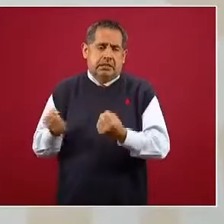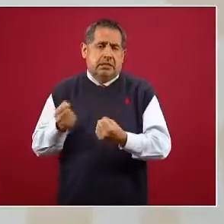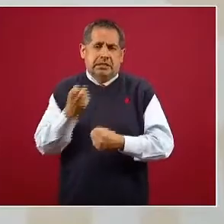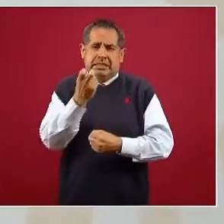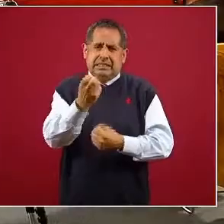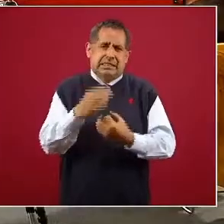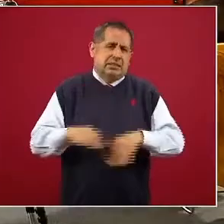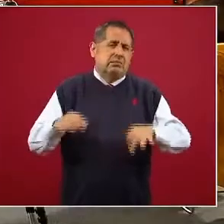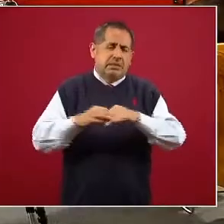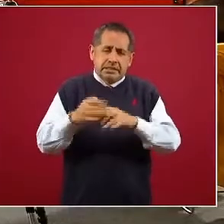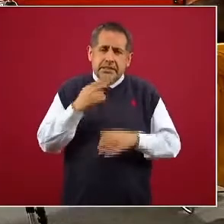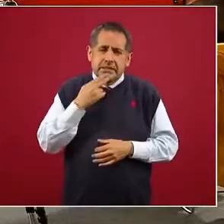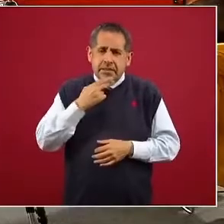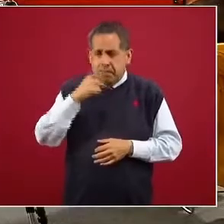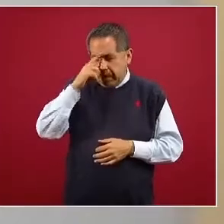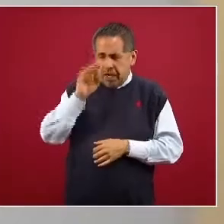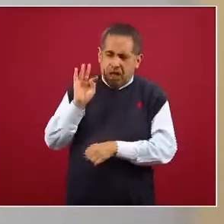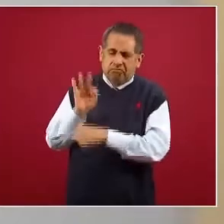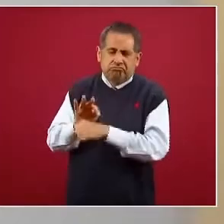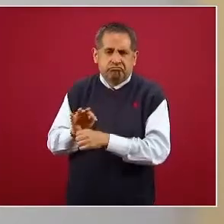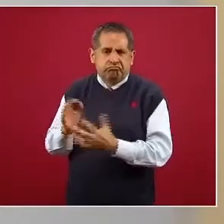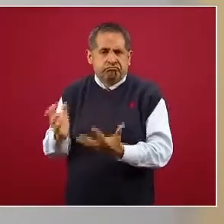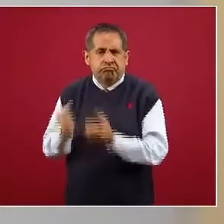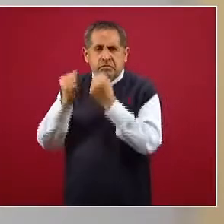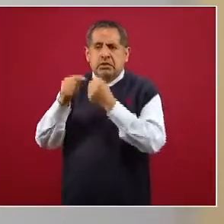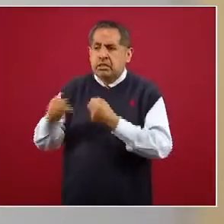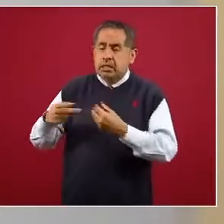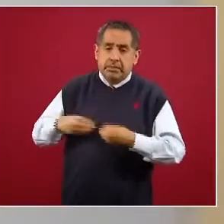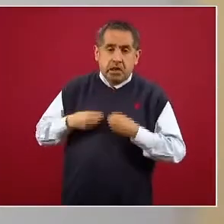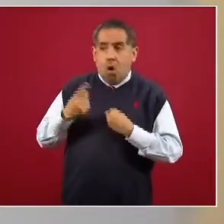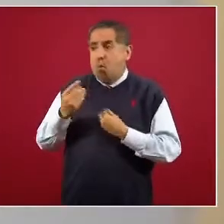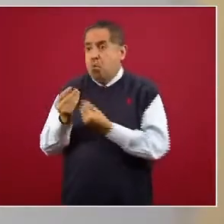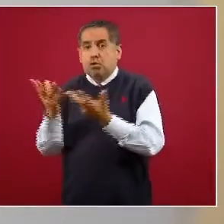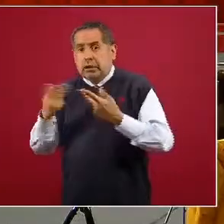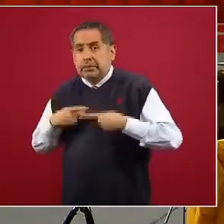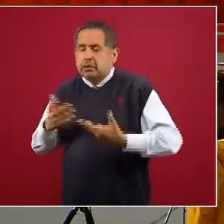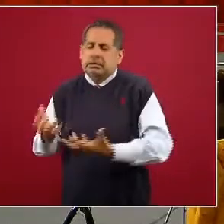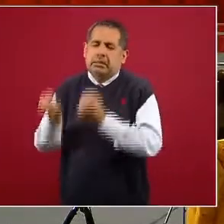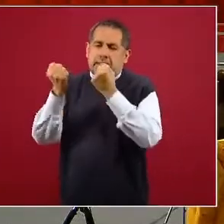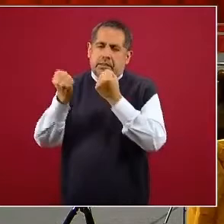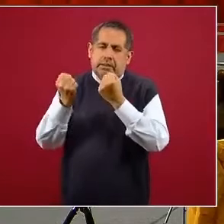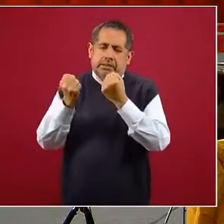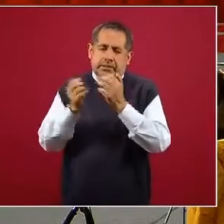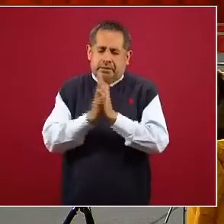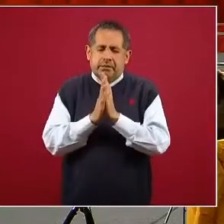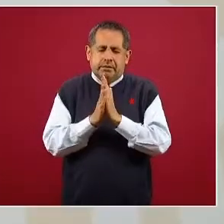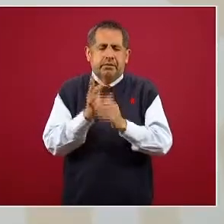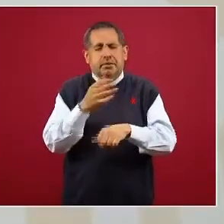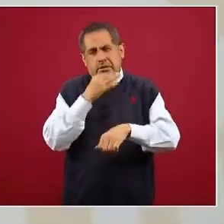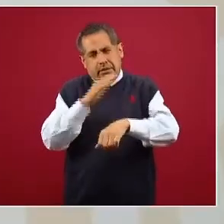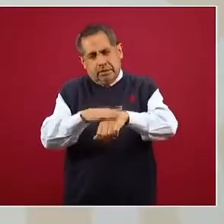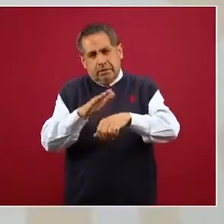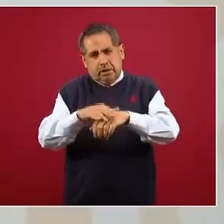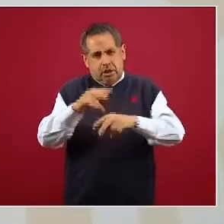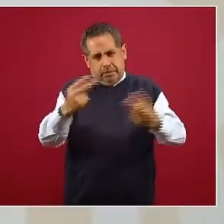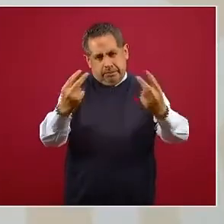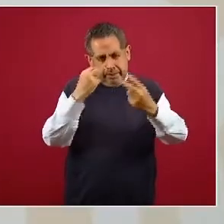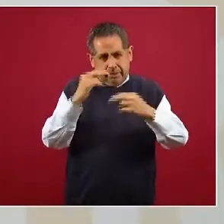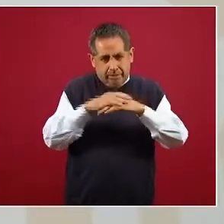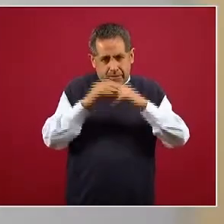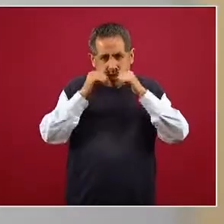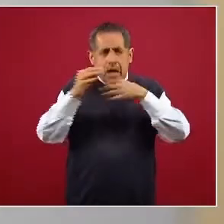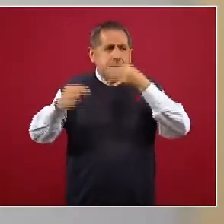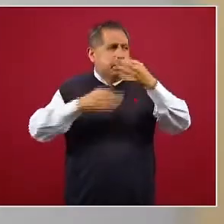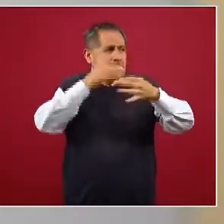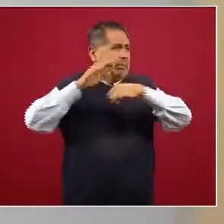muy determinante de salvar o no una vida o muchas vidas. Entonces invitamos a todos los que escuchan a